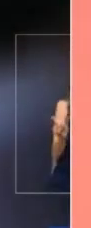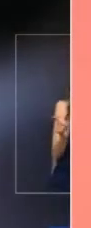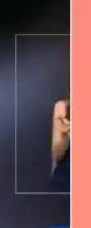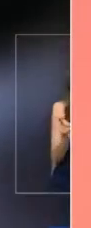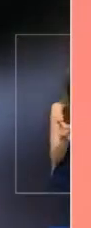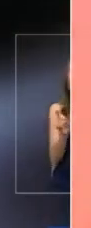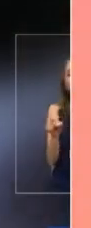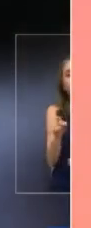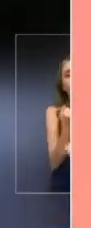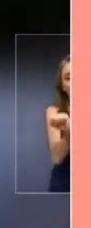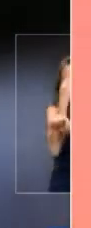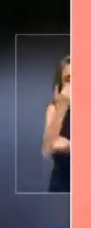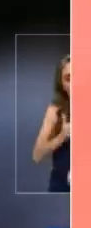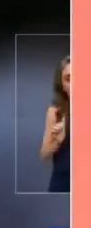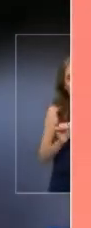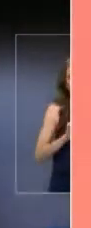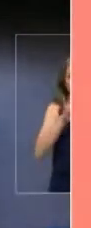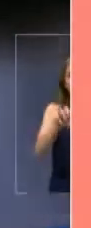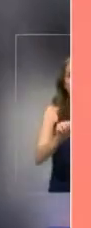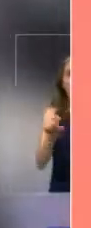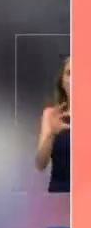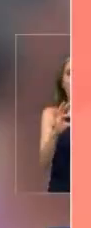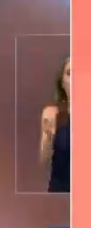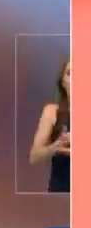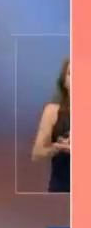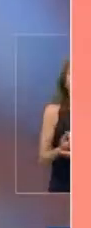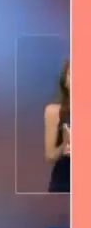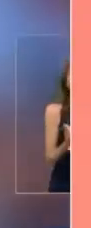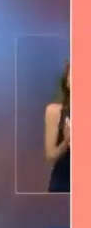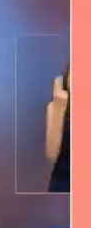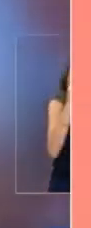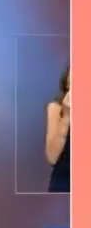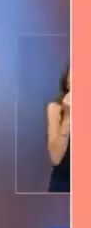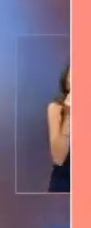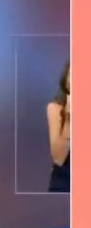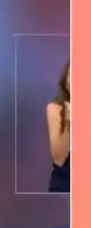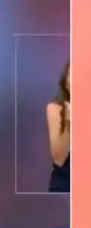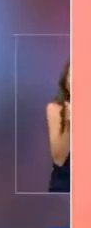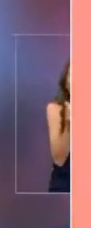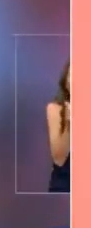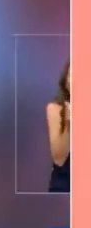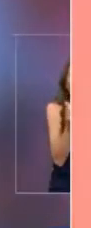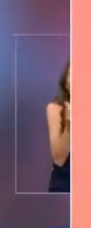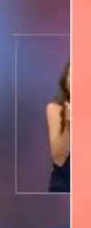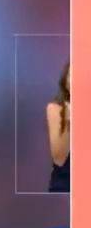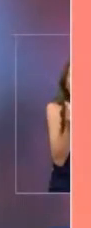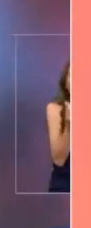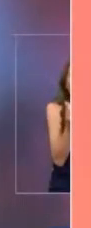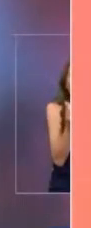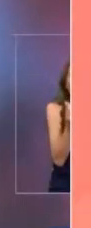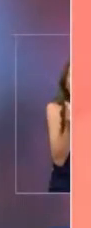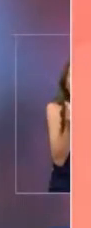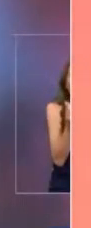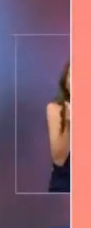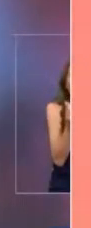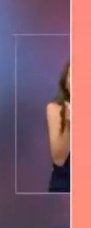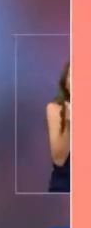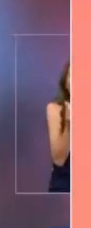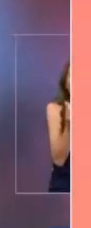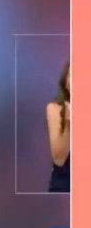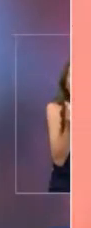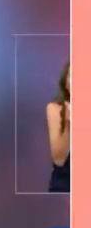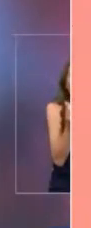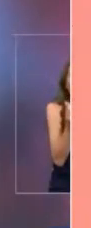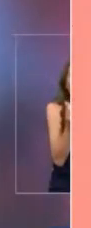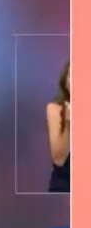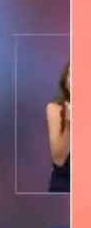uso para otros fines, que no sean obviamente de salud, sino de efectivamente de consumir una droga asociada con